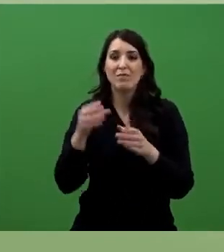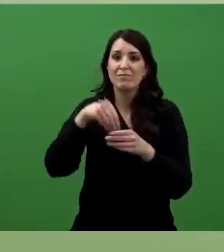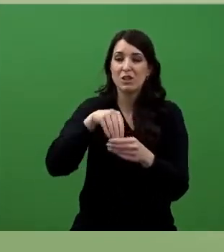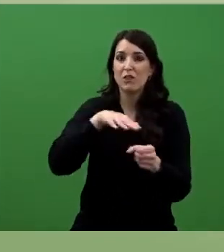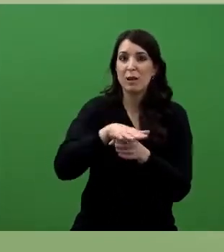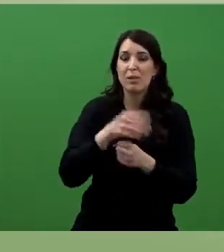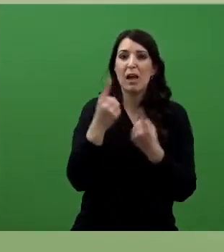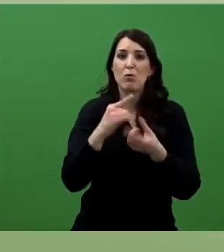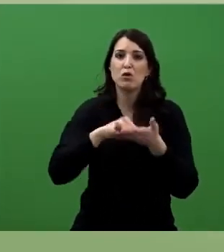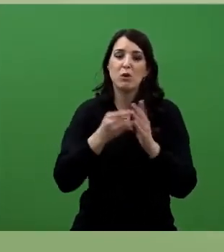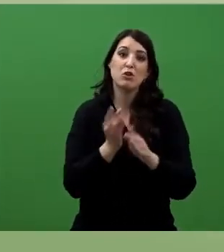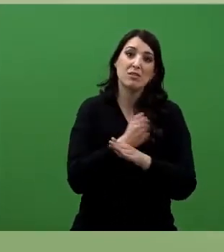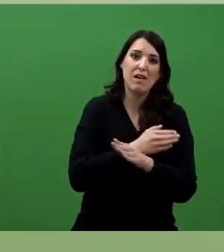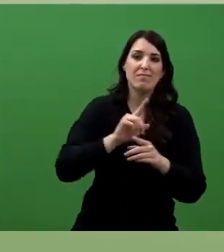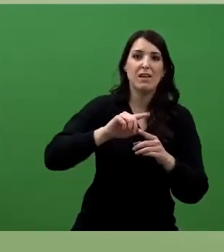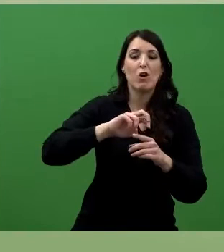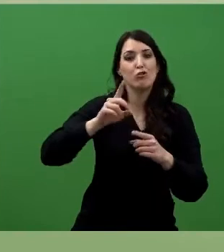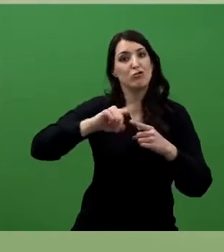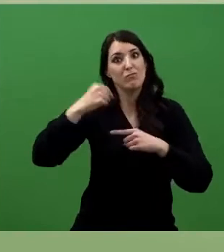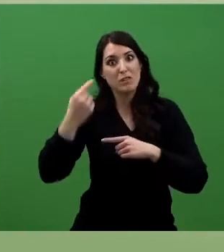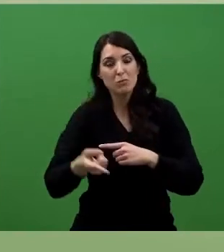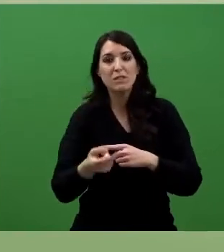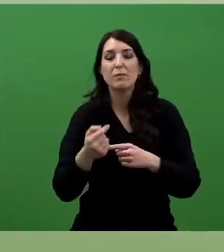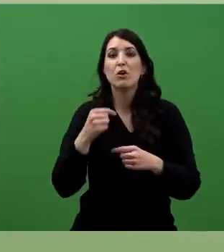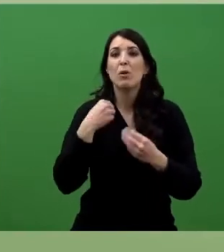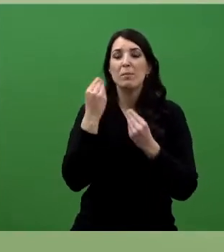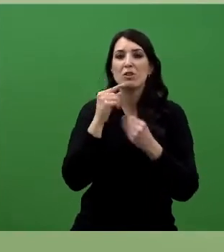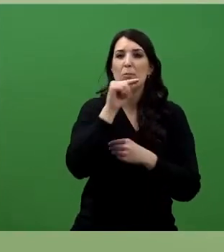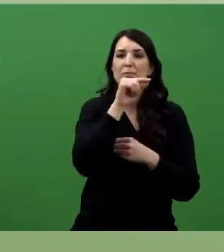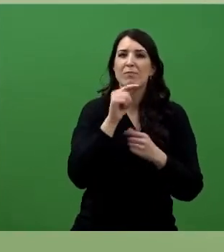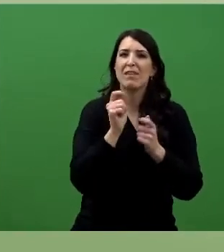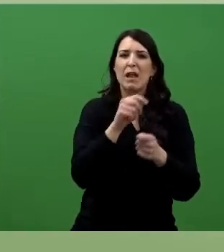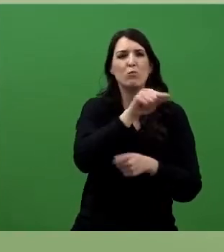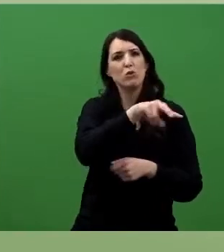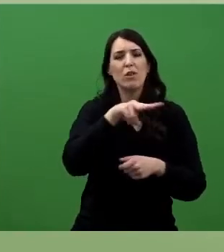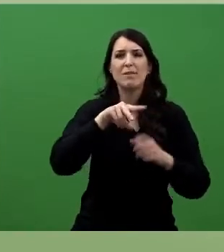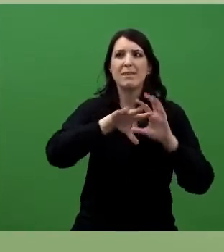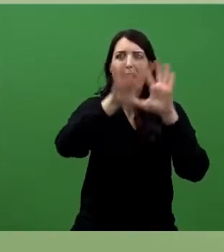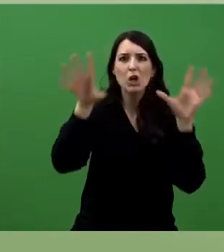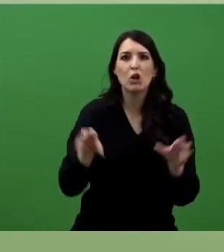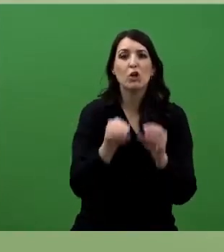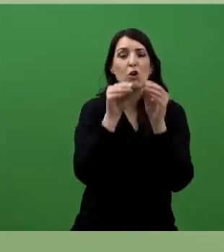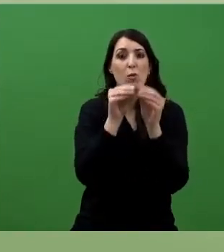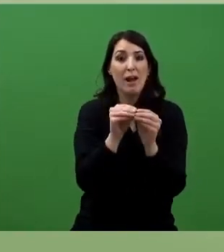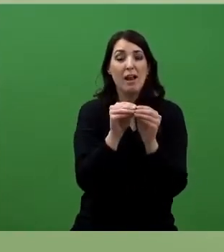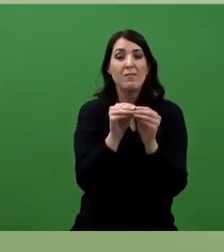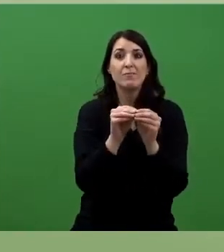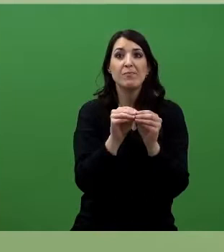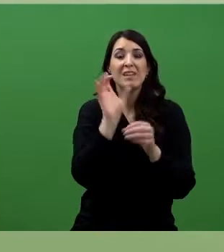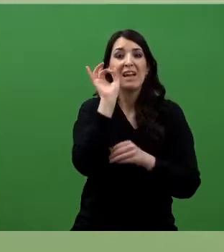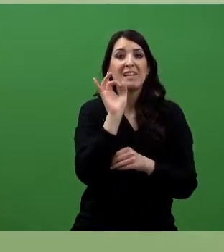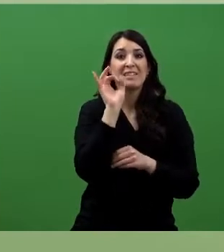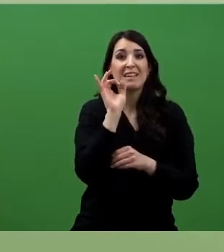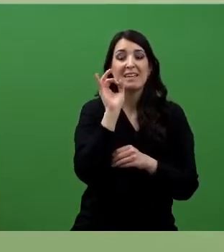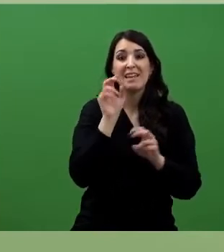algunos anteriores, algunos posteriores, y que creo que van a dar una visión un poco más global de las iniciativas,